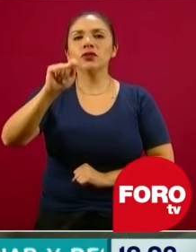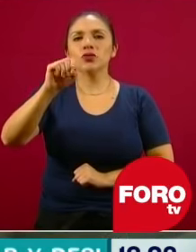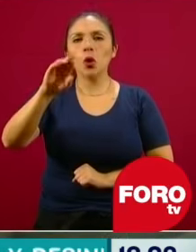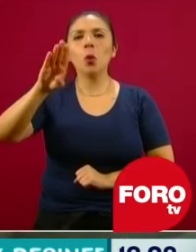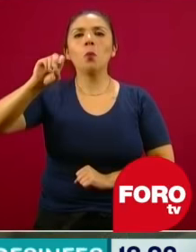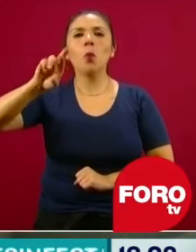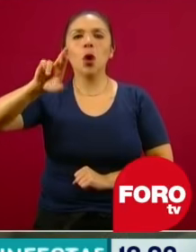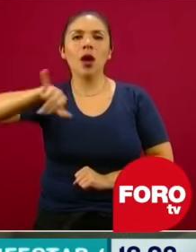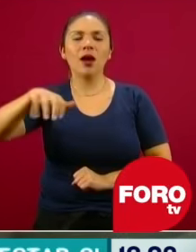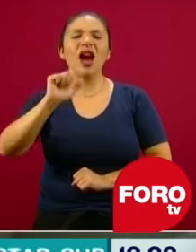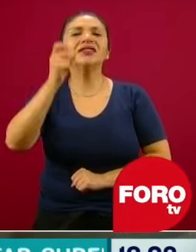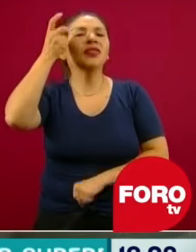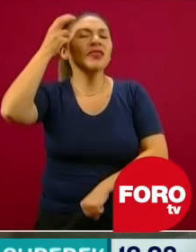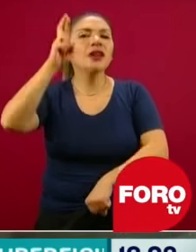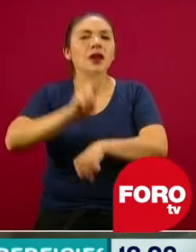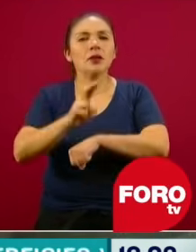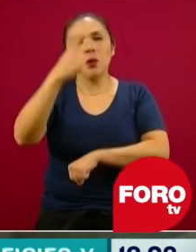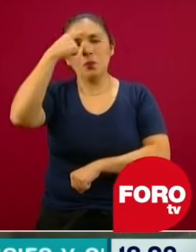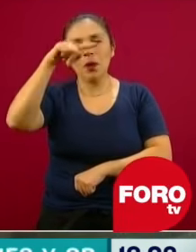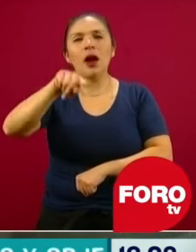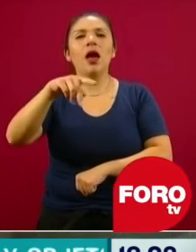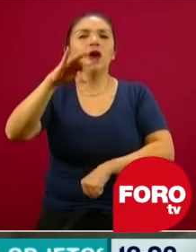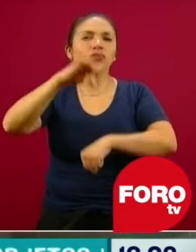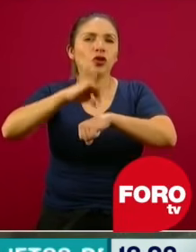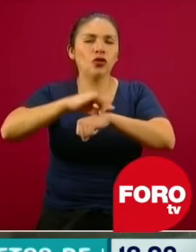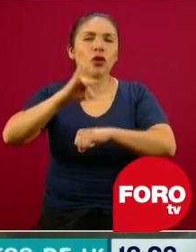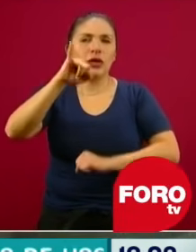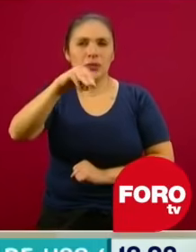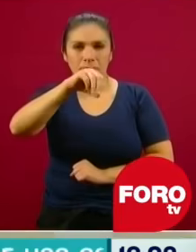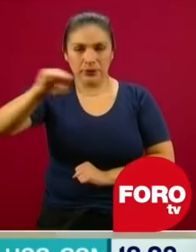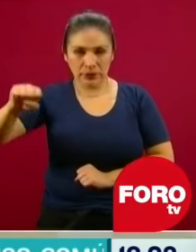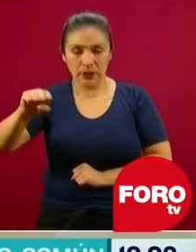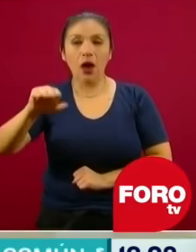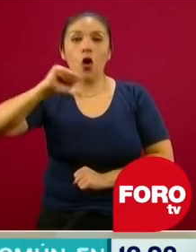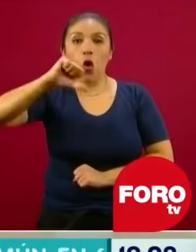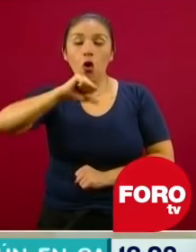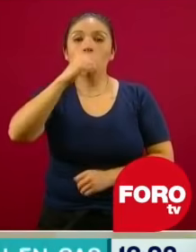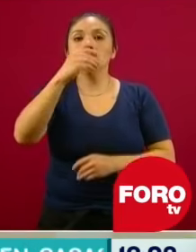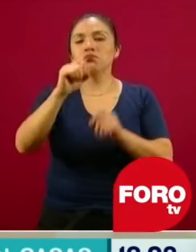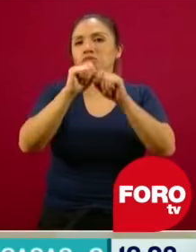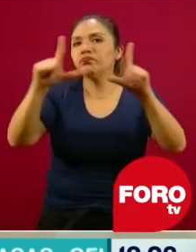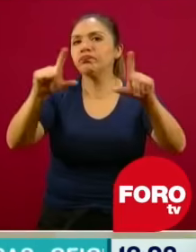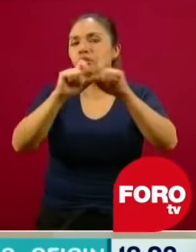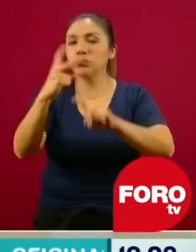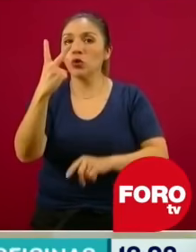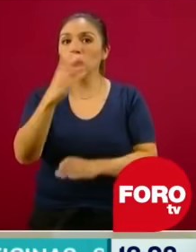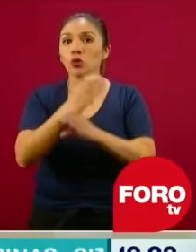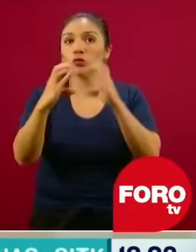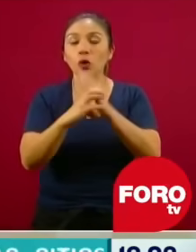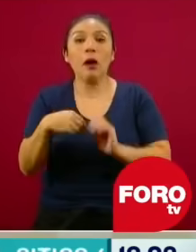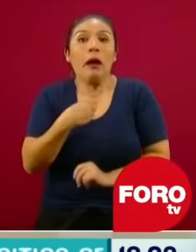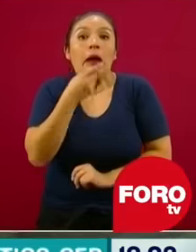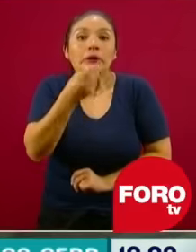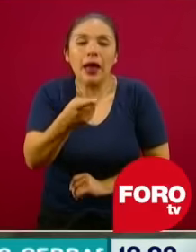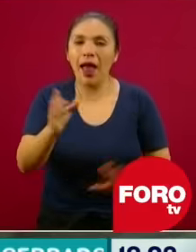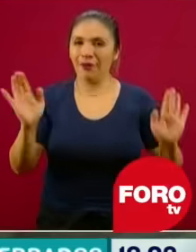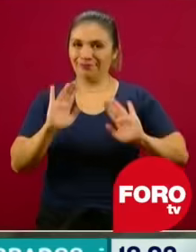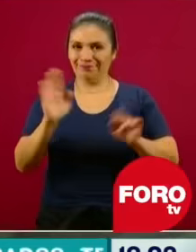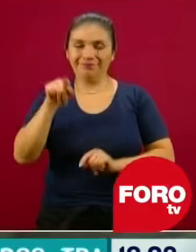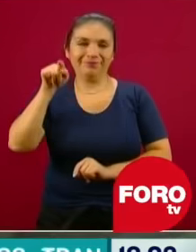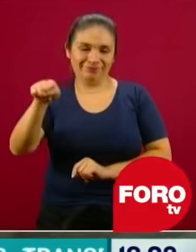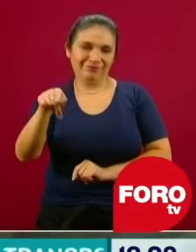Burto, director de prestaciones médicas del Instituto Mexicano del Seguro Social, y nos va a presentar dos elementos, que no les digo cuáles son, para no